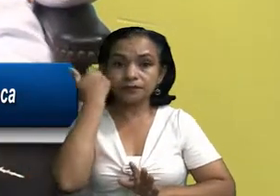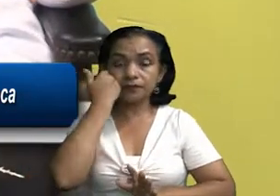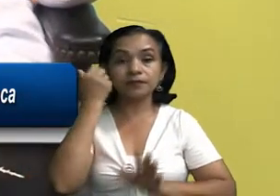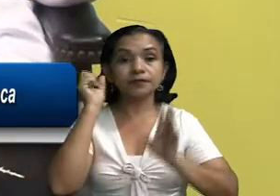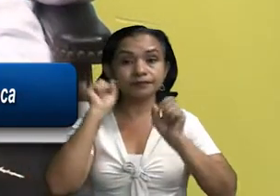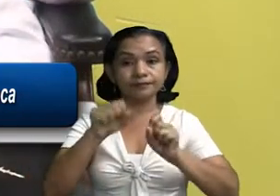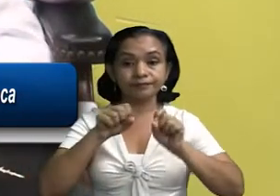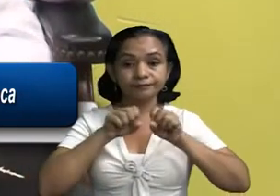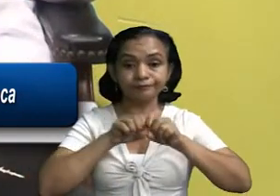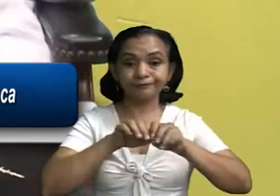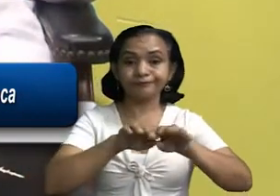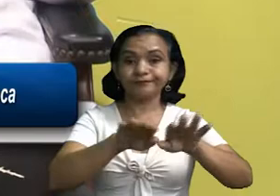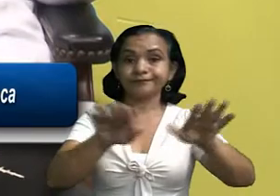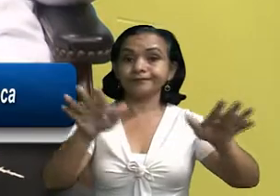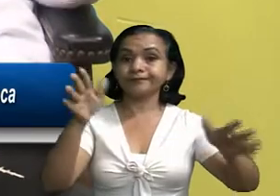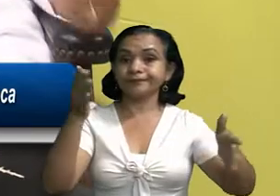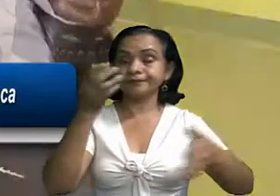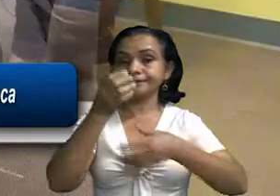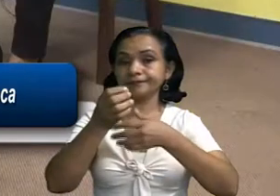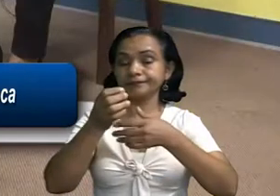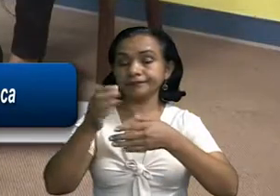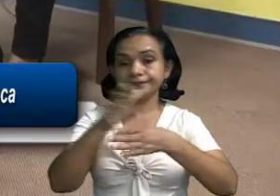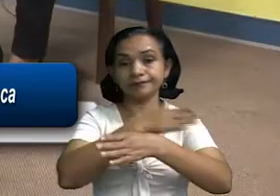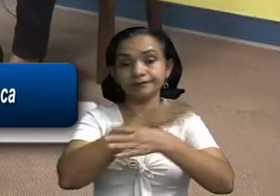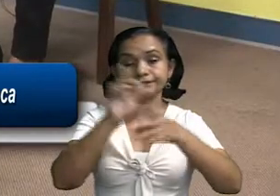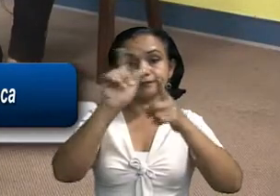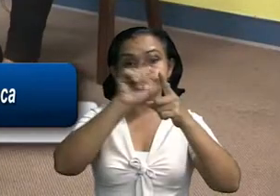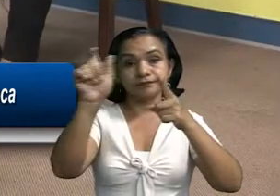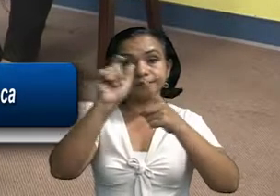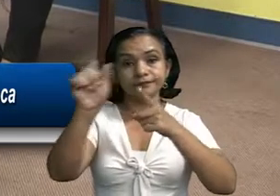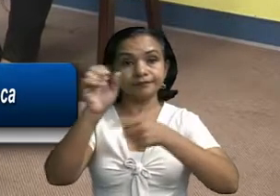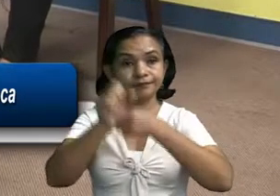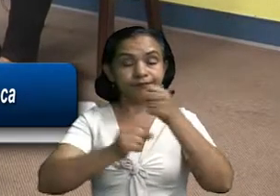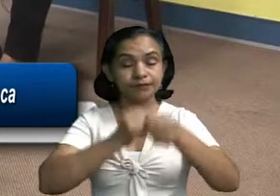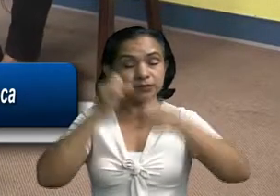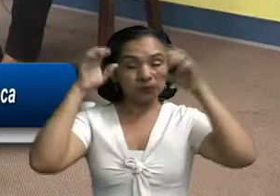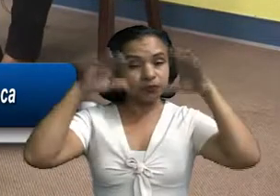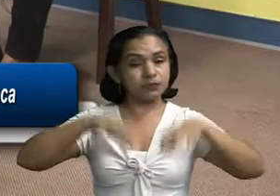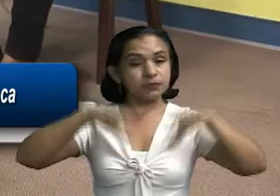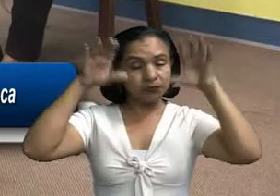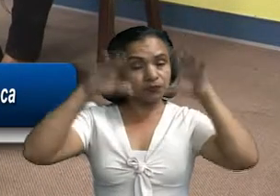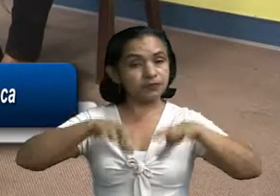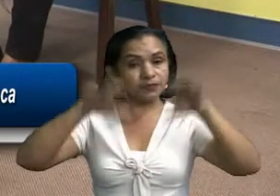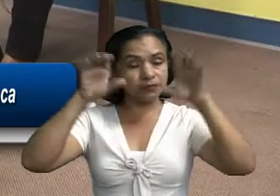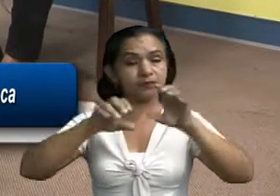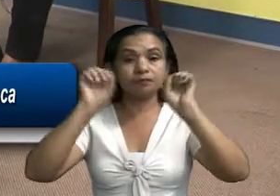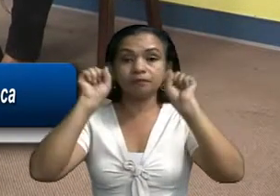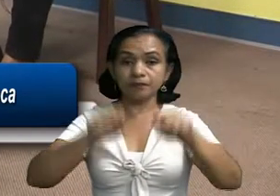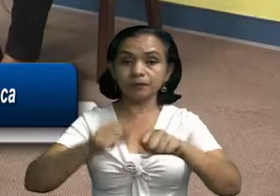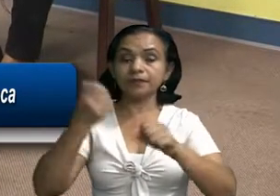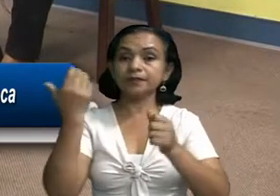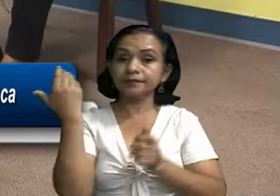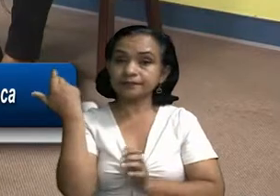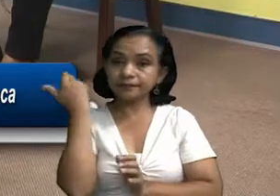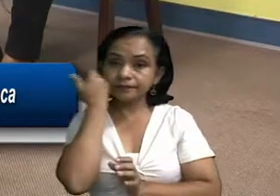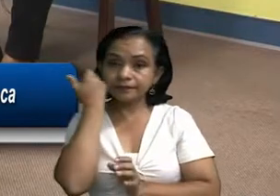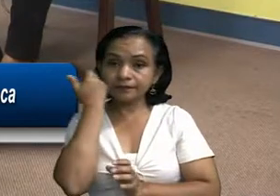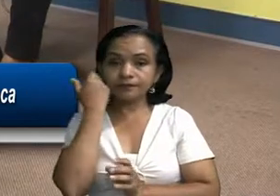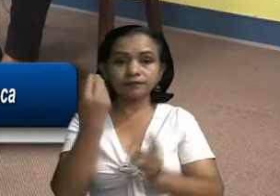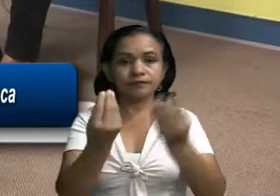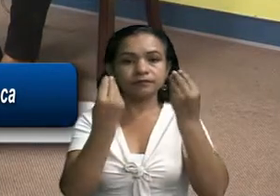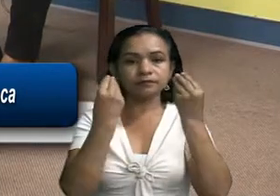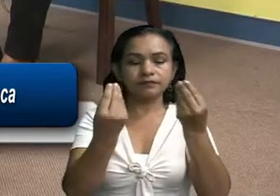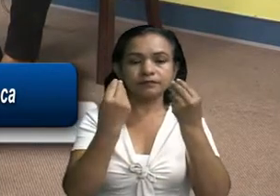brotes. Ajá. Dependiendo la época del año que estemos. Por ejemplo, la época de invierno, que es la que estamos ahorita. Correcto, la época de invierno hay